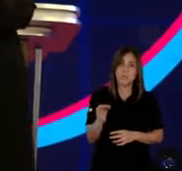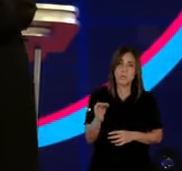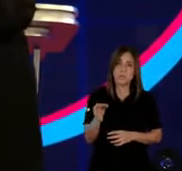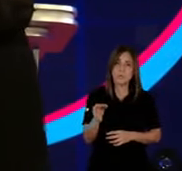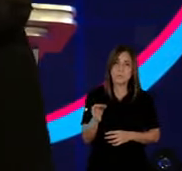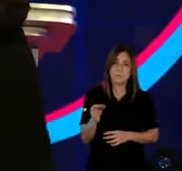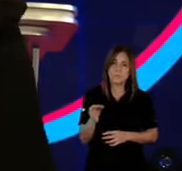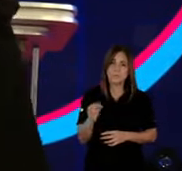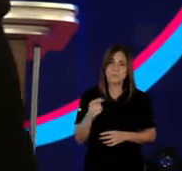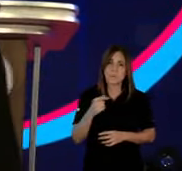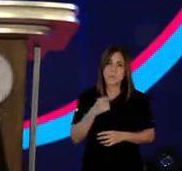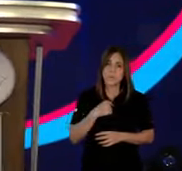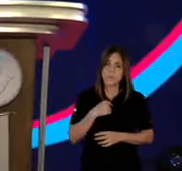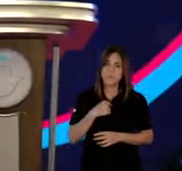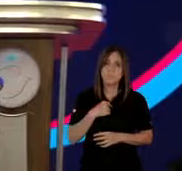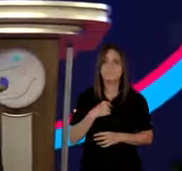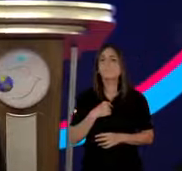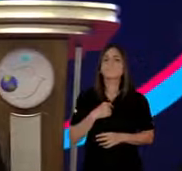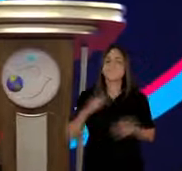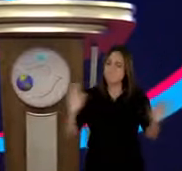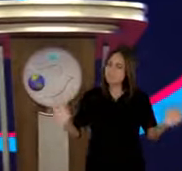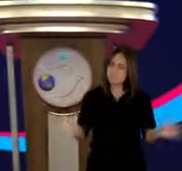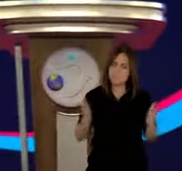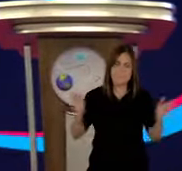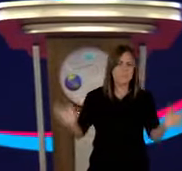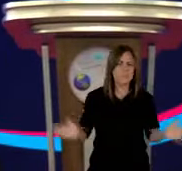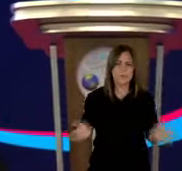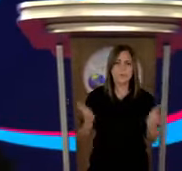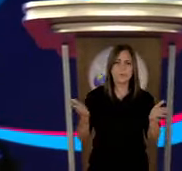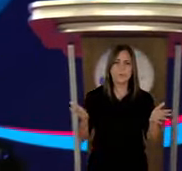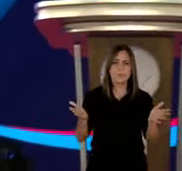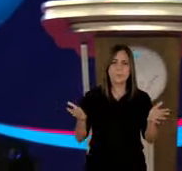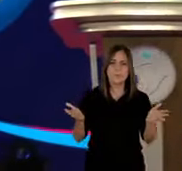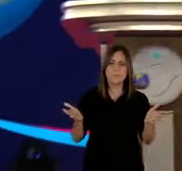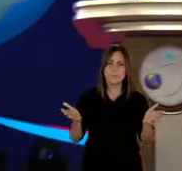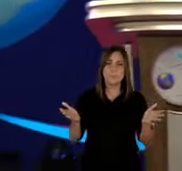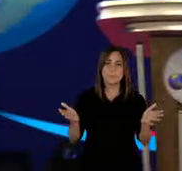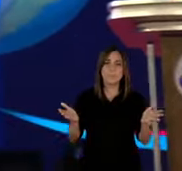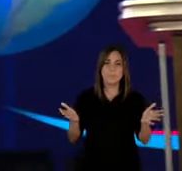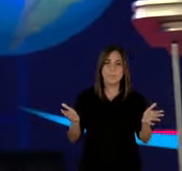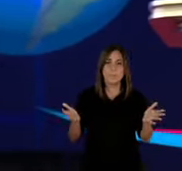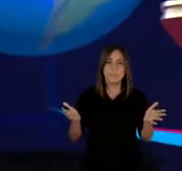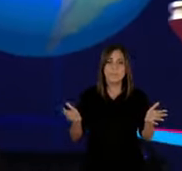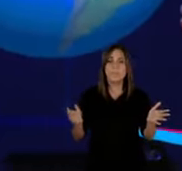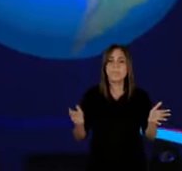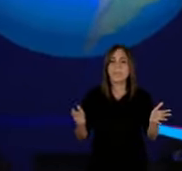el miércoles Dios nos dio una palabra. Que